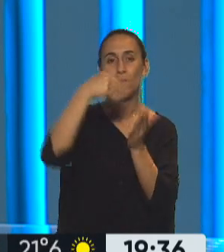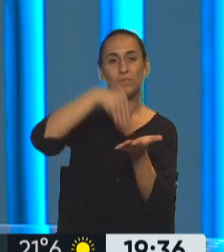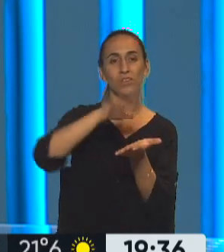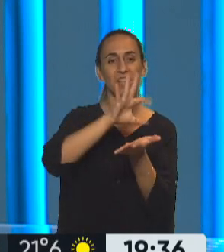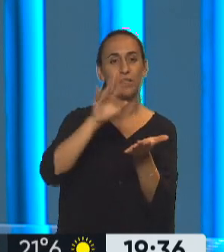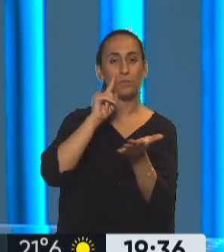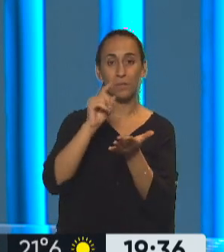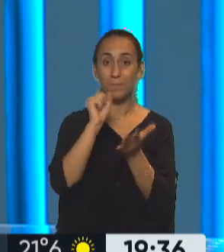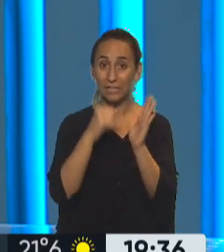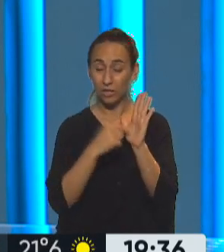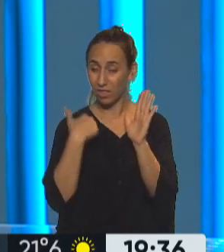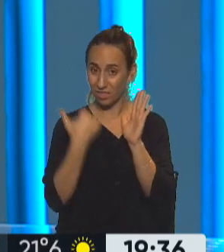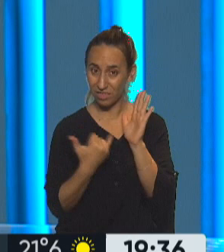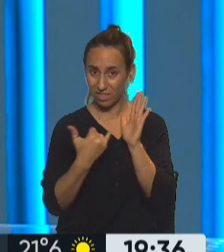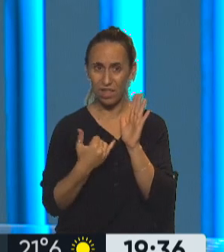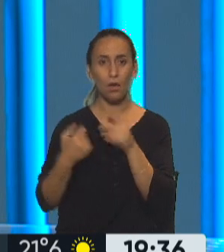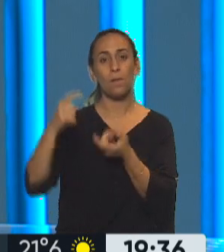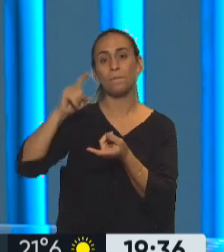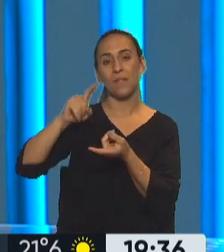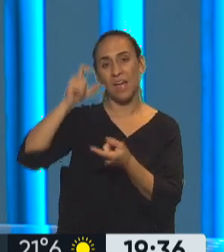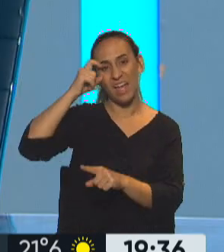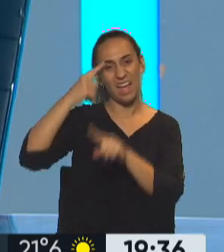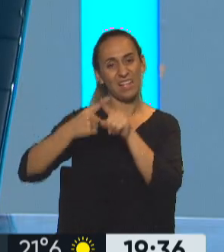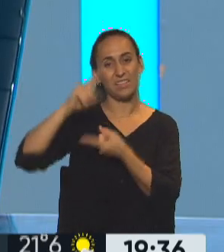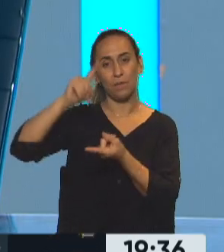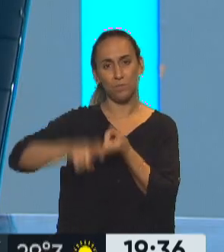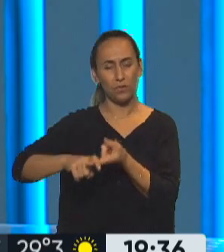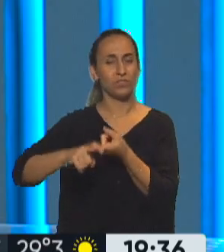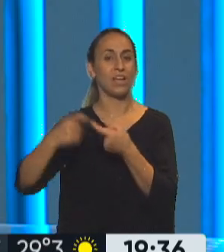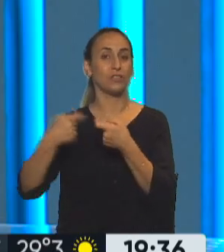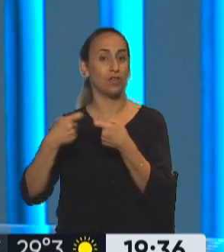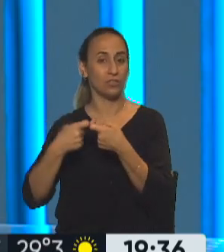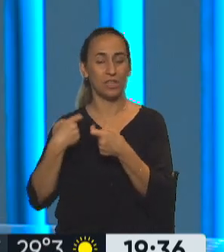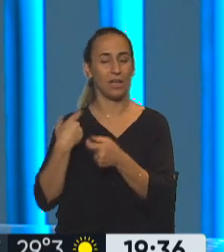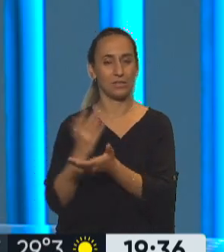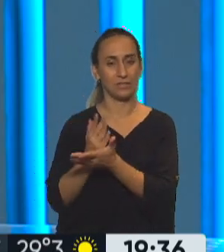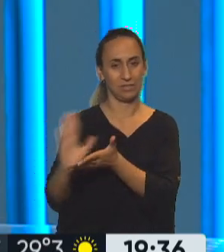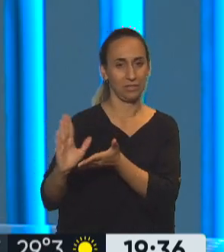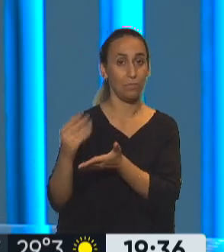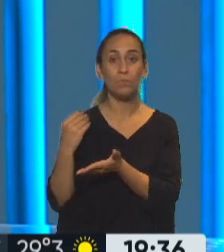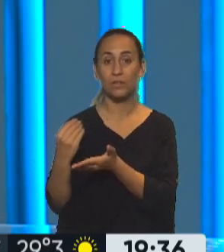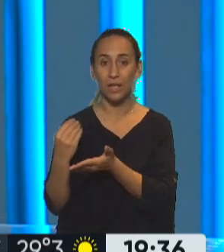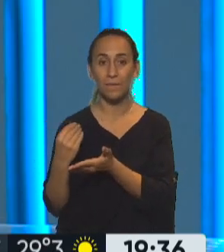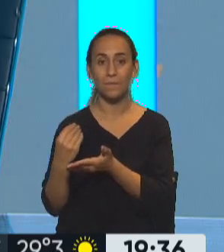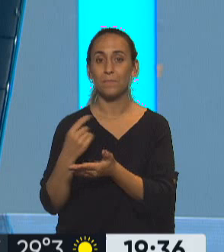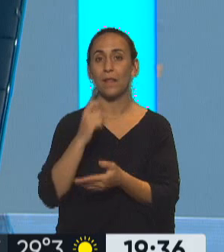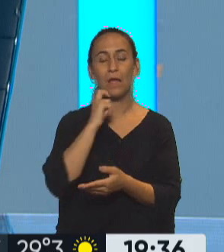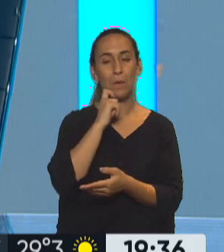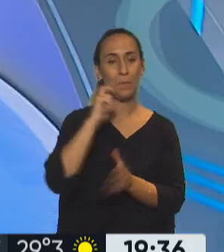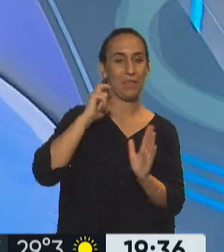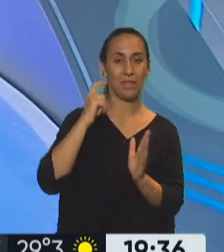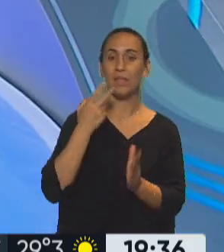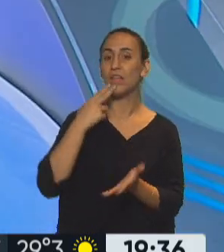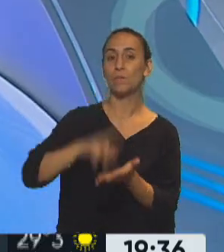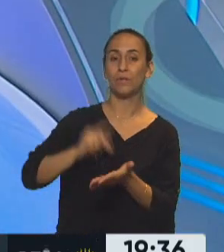pesos y por qué su mujer y su socia su ex la desbloque perfectamente ya después lo dobló para evadir impuestos y